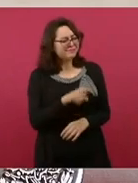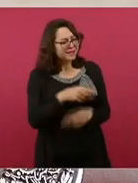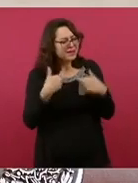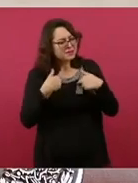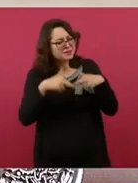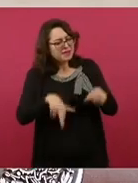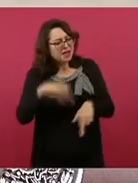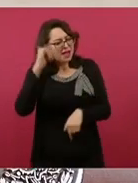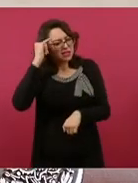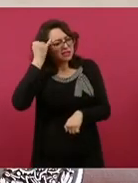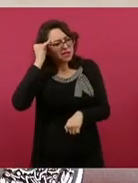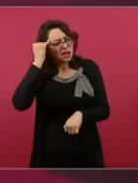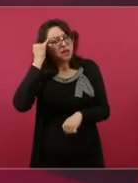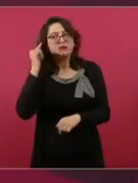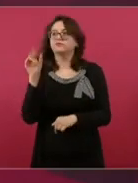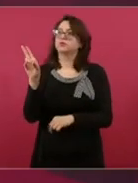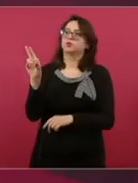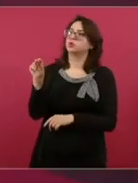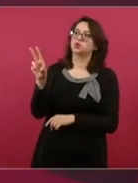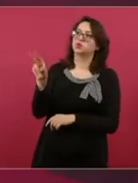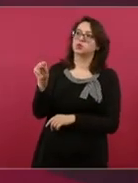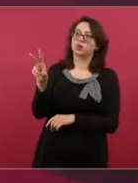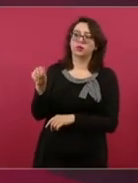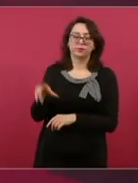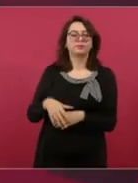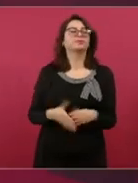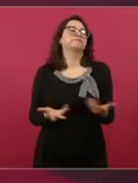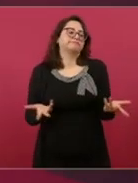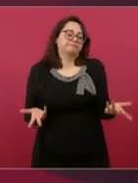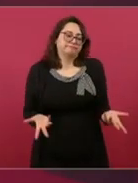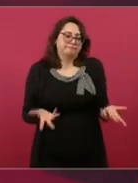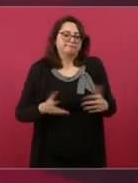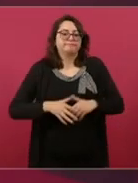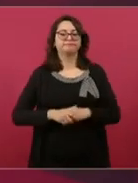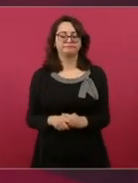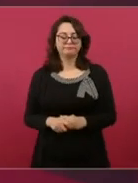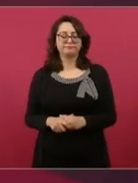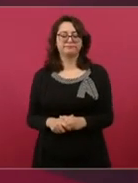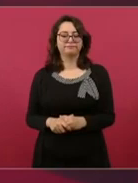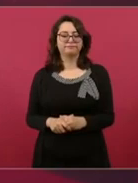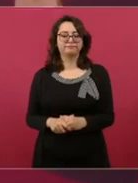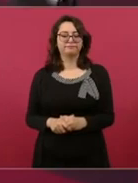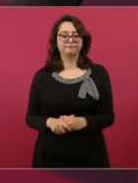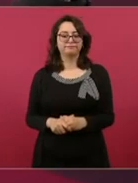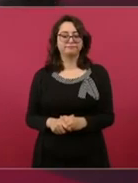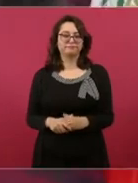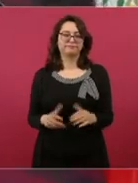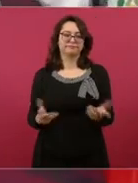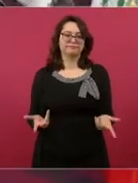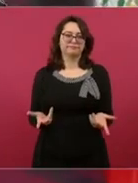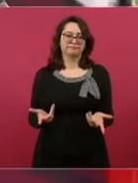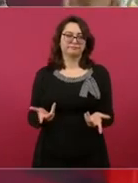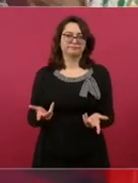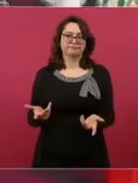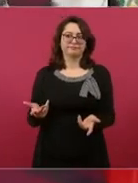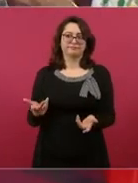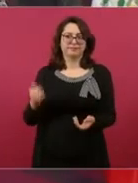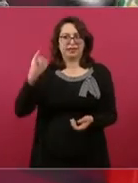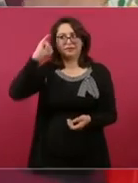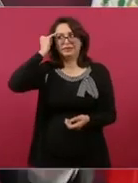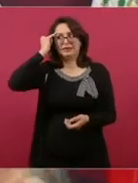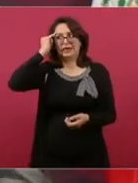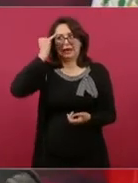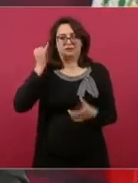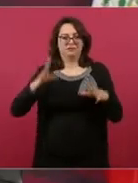tomado por esa minoría como ya no pueden dominar en El Ejecutivo en el legislativo esa minoría se encuentra encumbrando al poder judicial